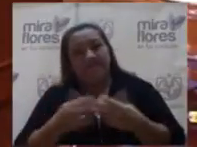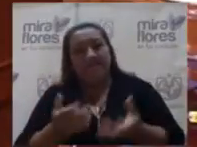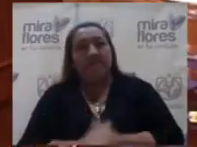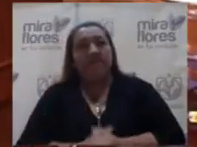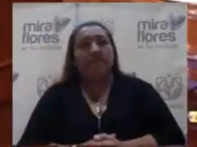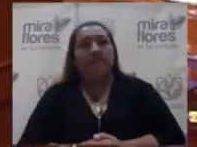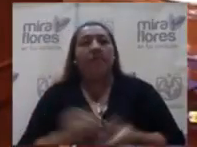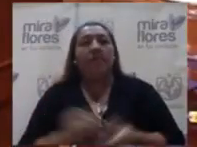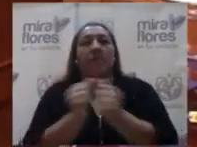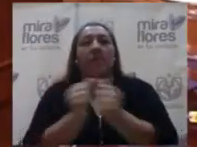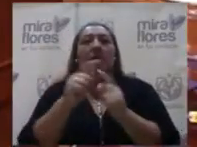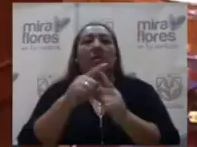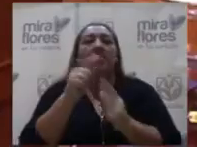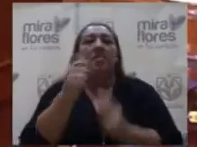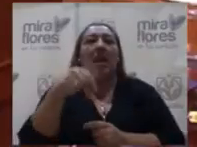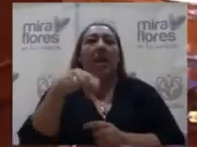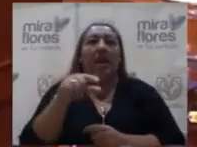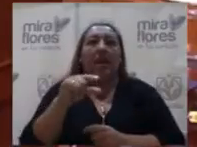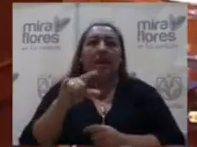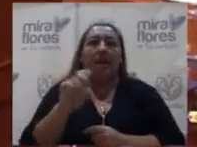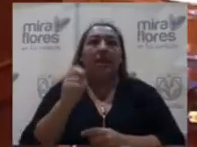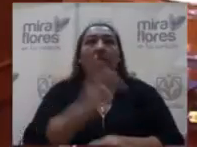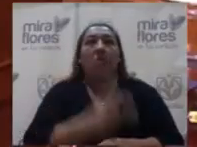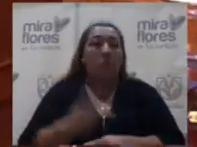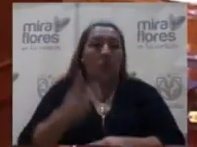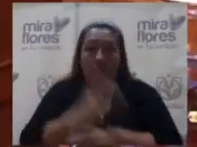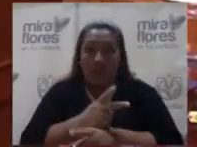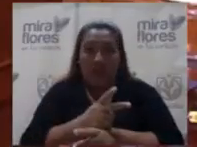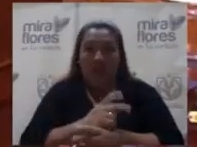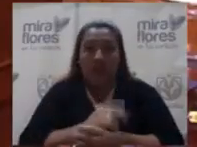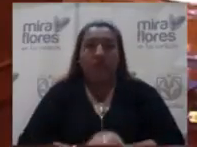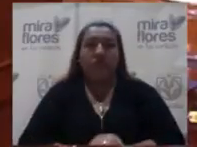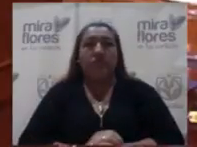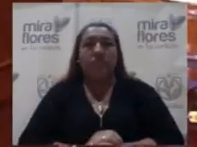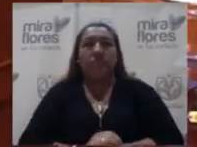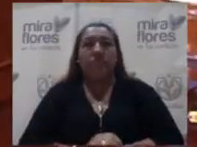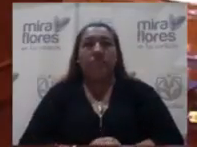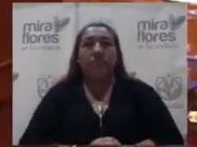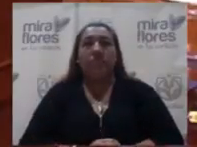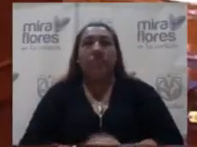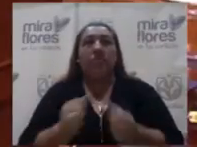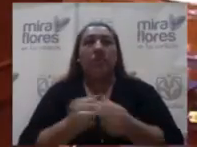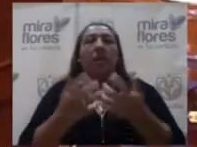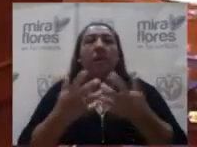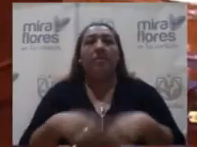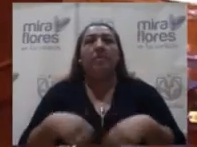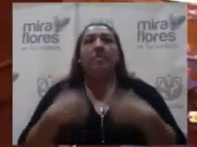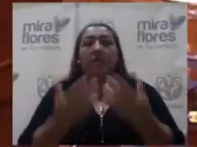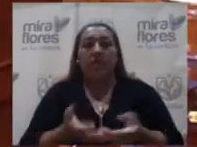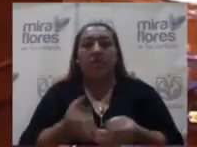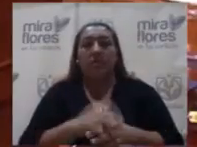de tanques portátiles, los cuales vienen siendo monitoreados por la empresa que provee de dicho